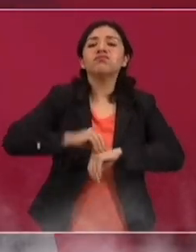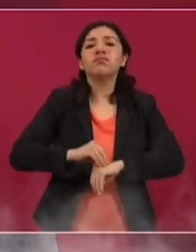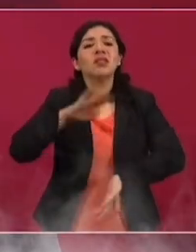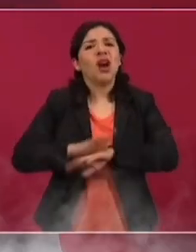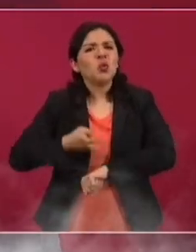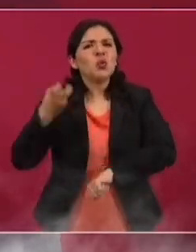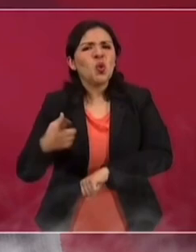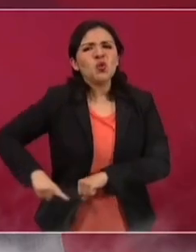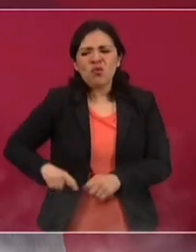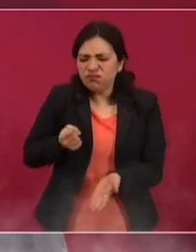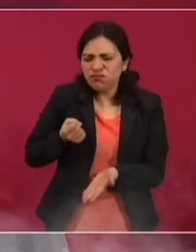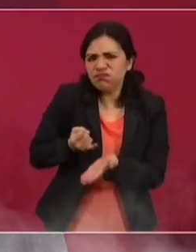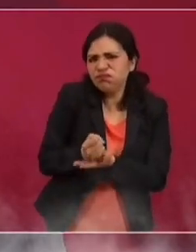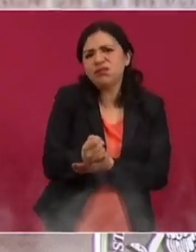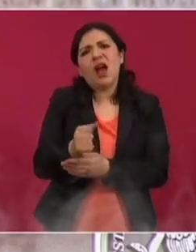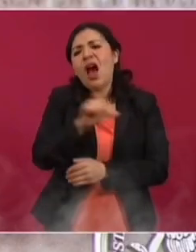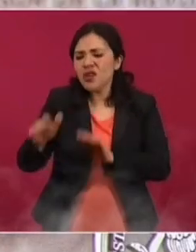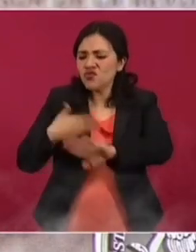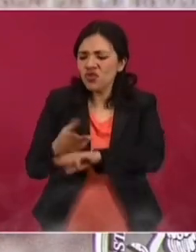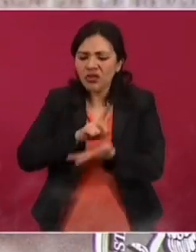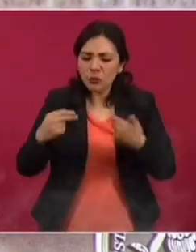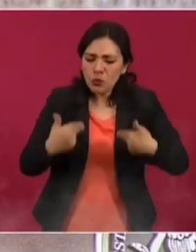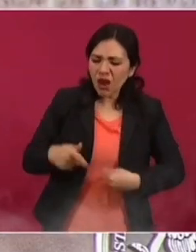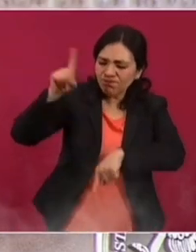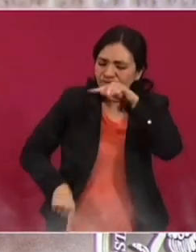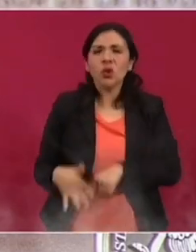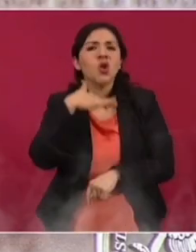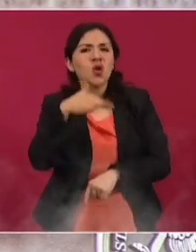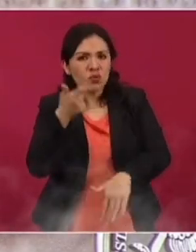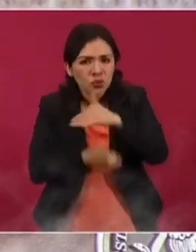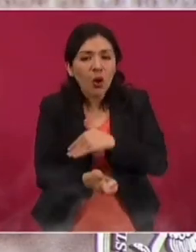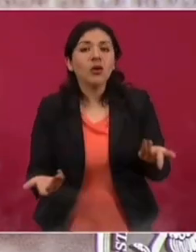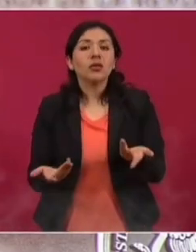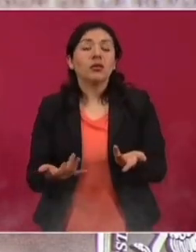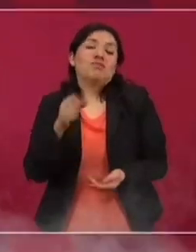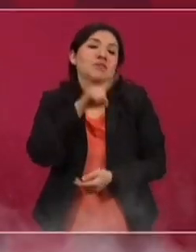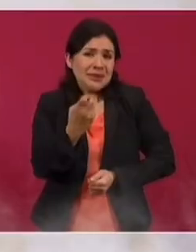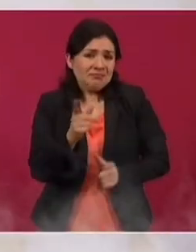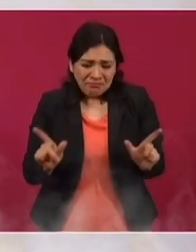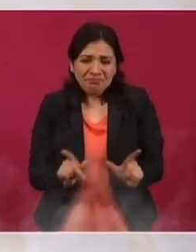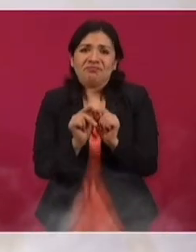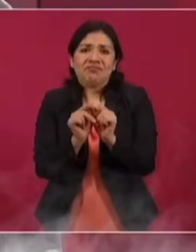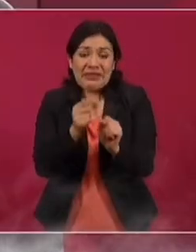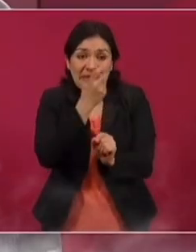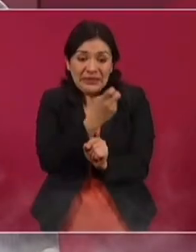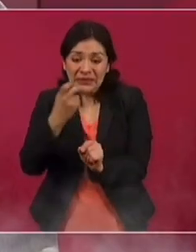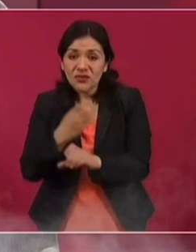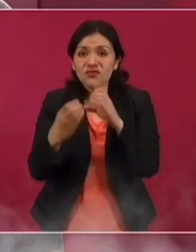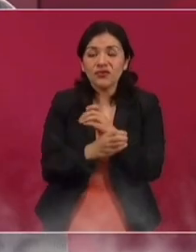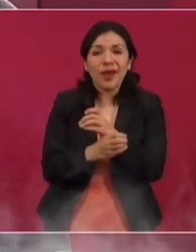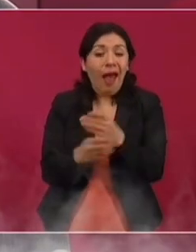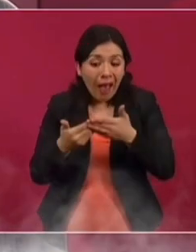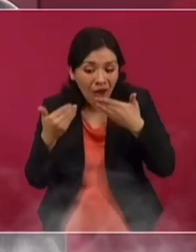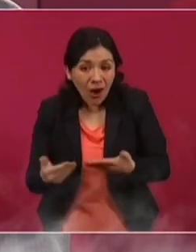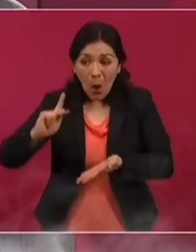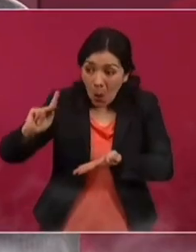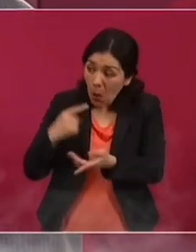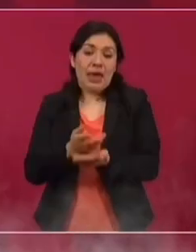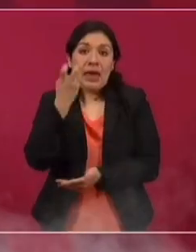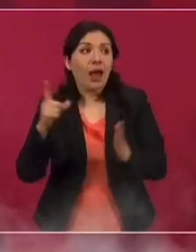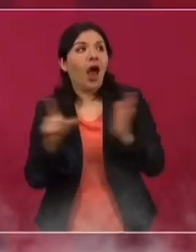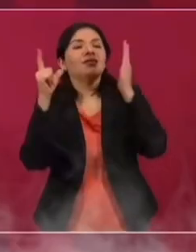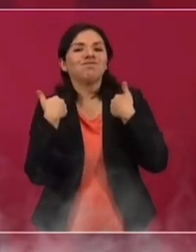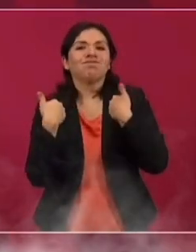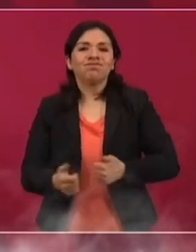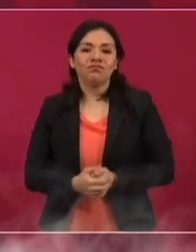el autoritarismo, la violación de los derechos humanos, la corrupción y la violencia. Una de las cosas que ya no deben volver a ocurrir.